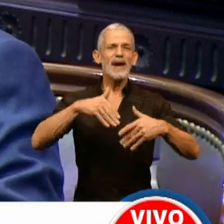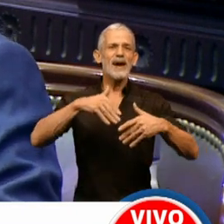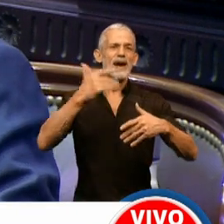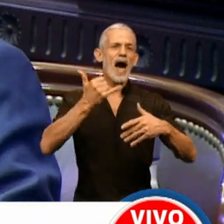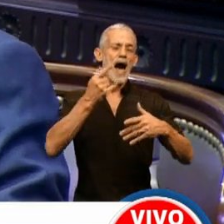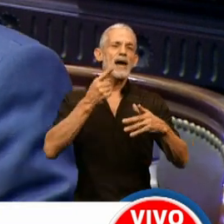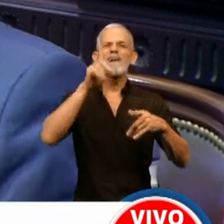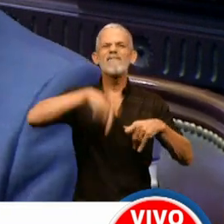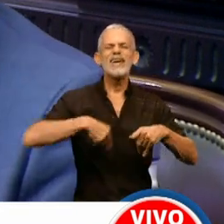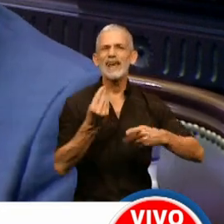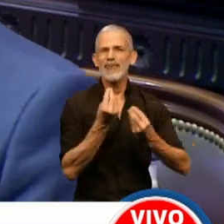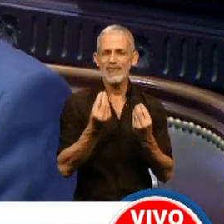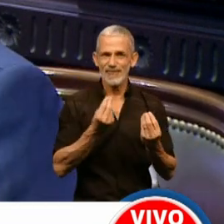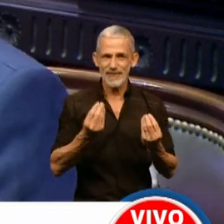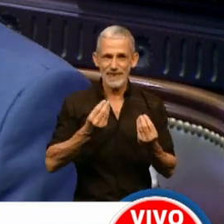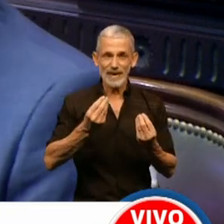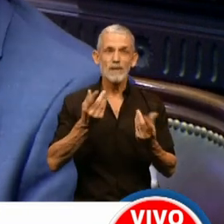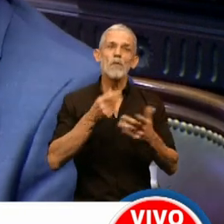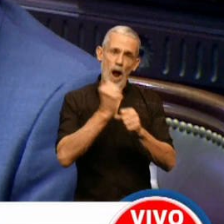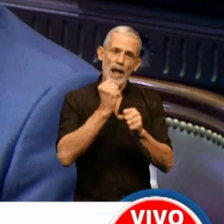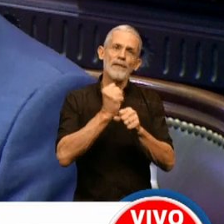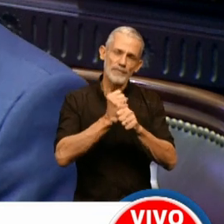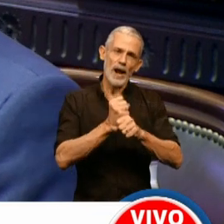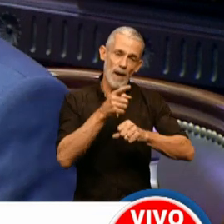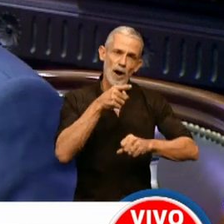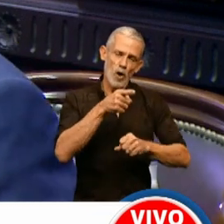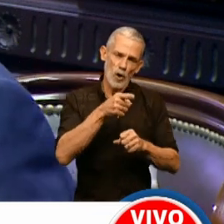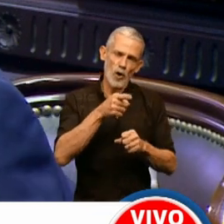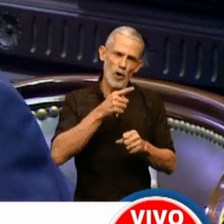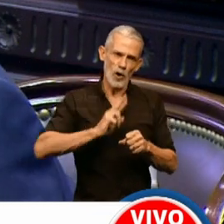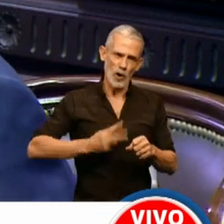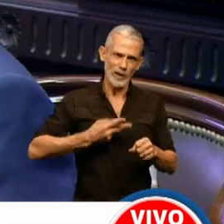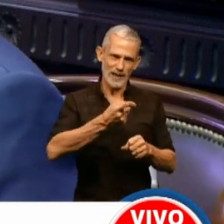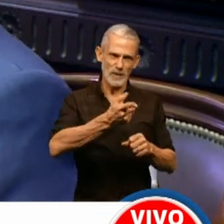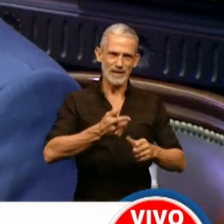como consecuencia del trabajo que venía realizando